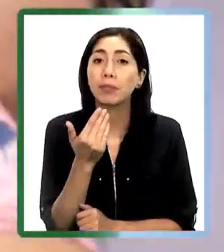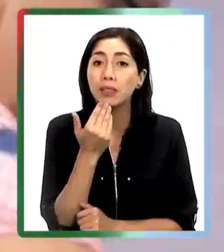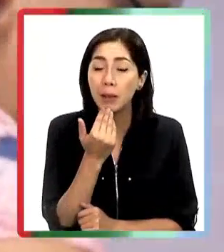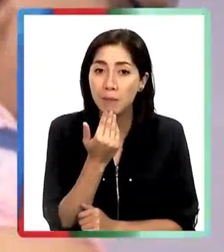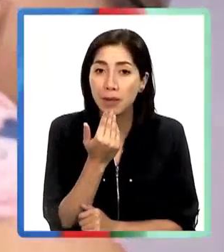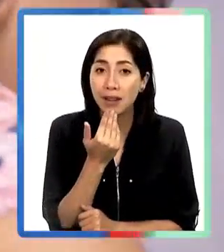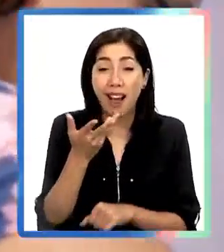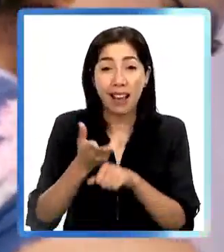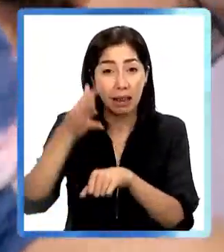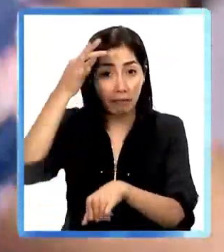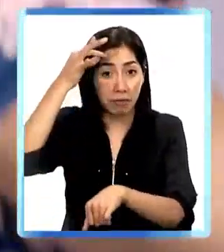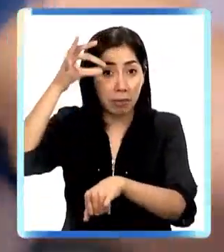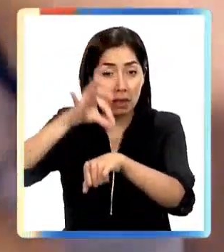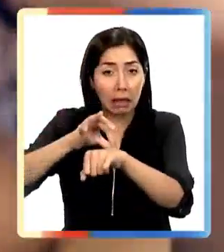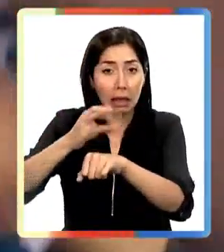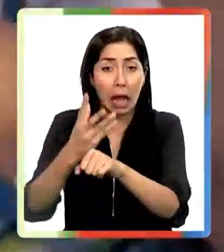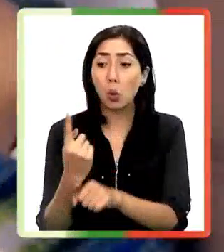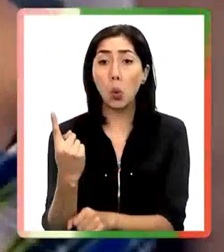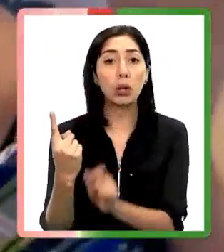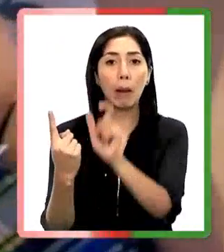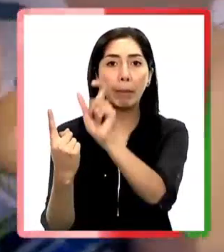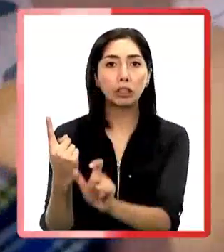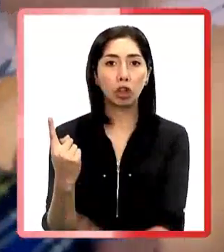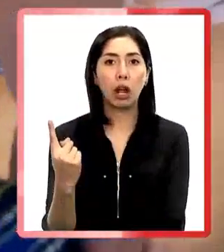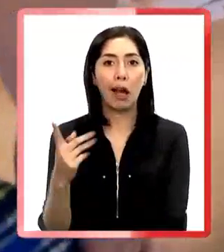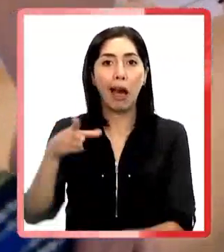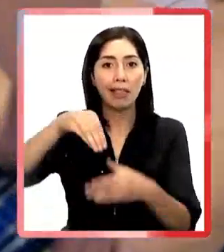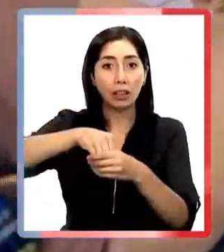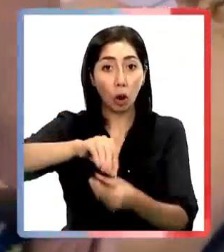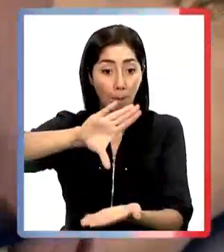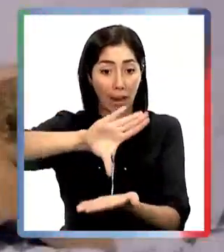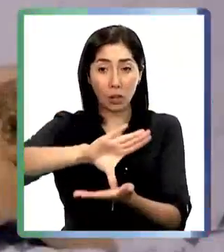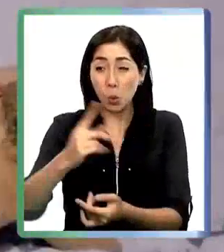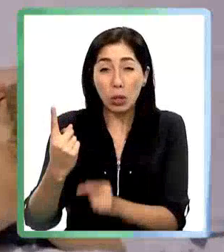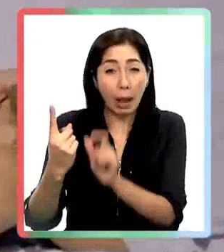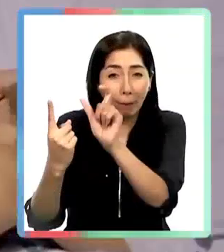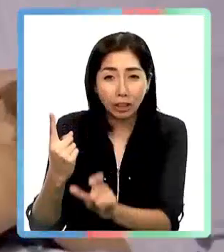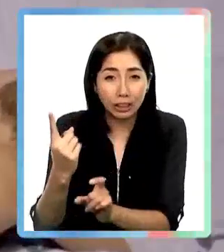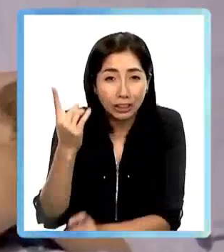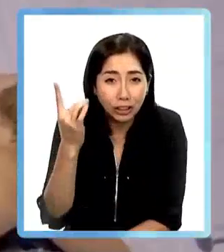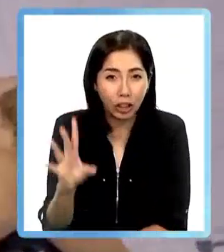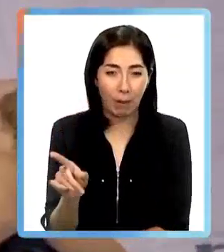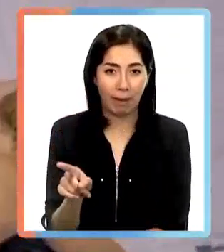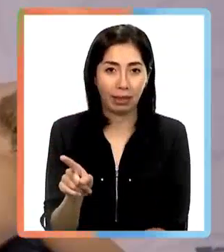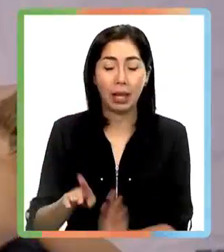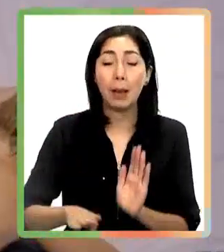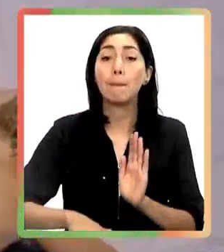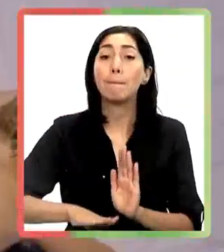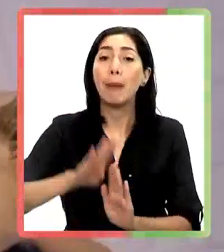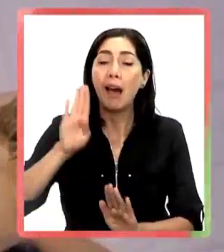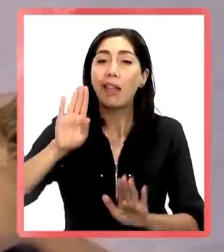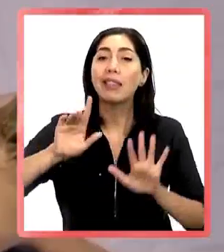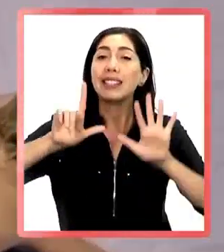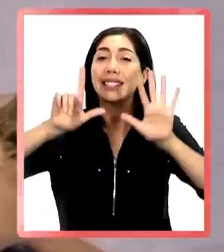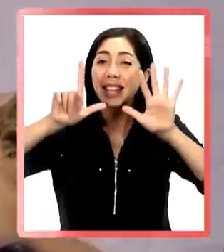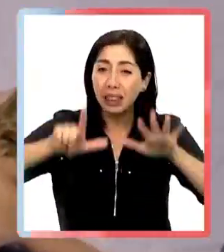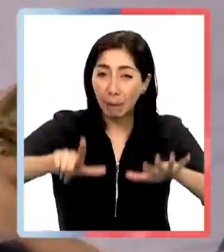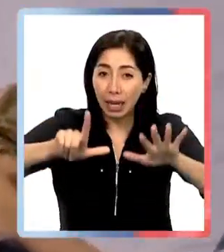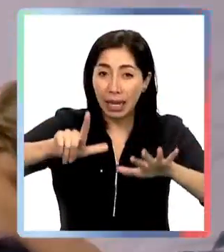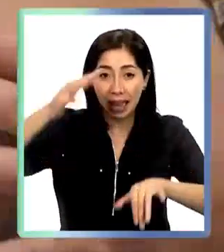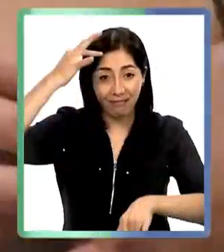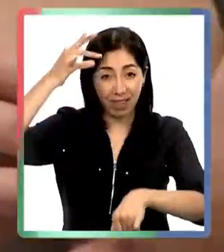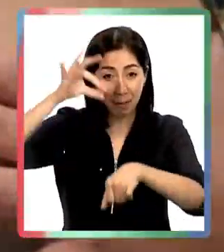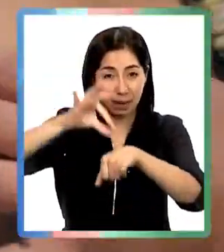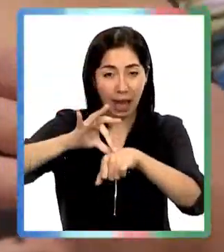incluso enfermedades en las cuales puede haber un solo exponente en el país de esa enfermedad. Quiero contarle que tenemos más de 7.000